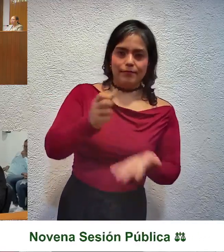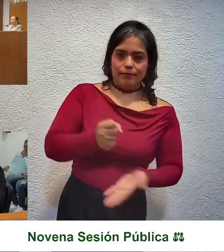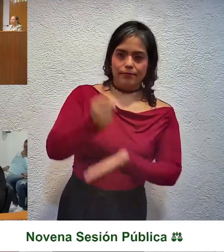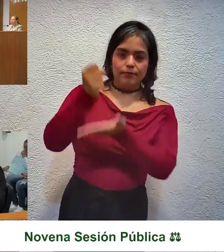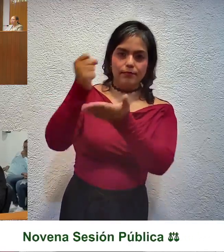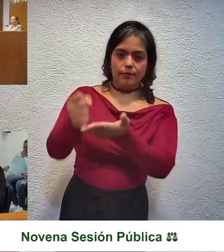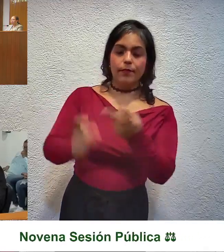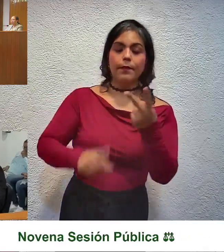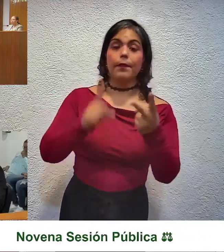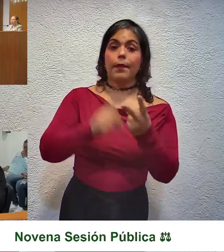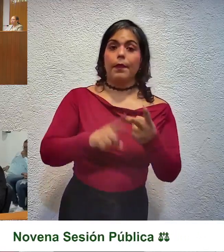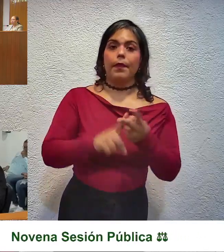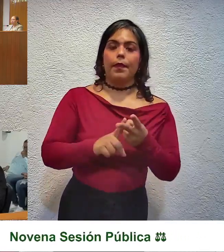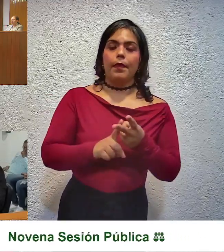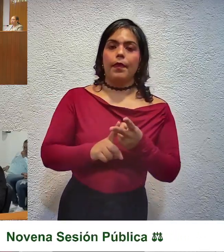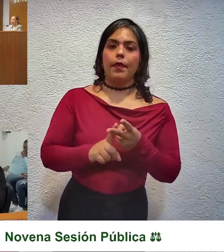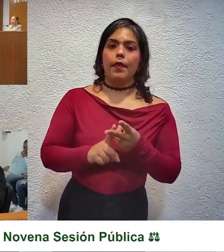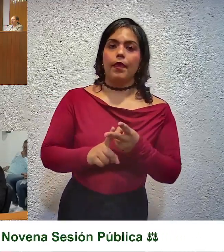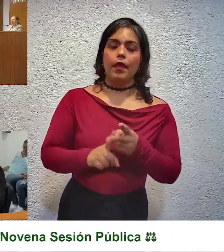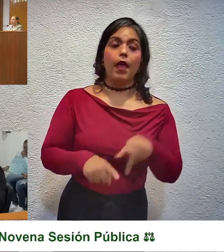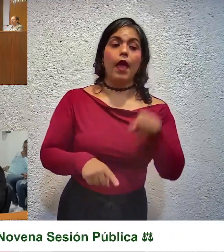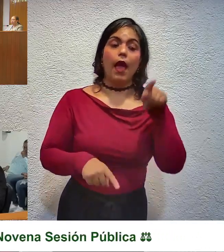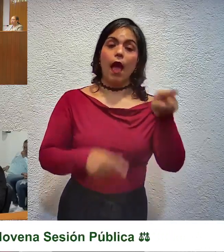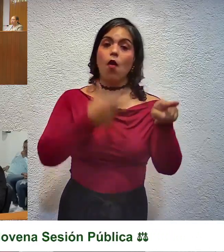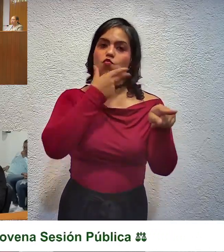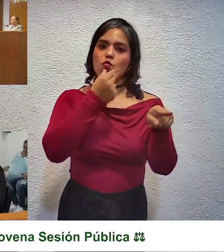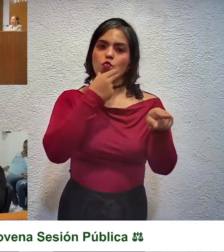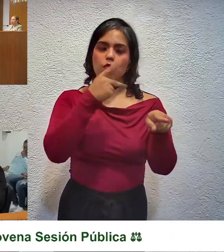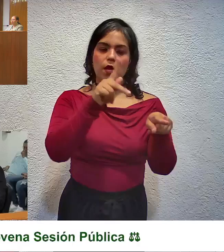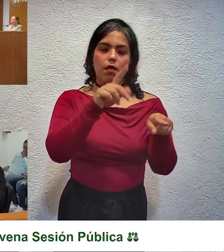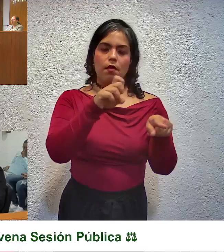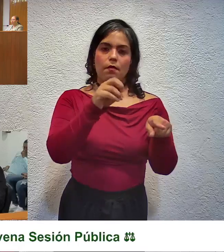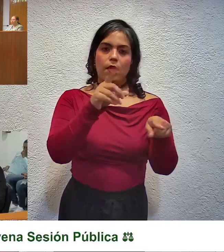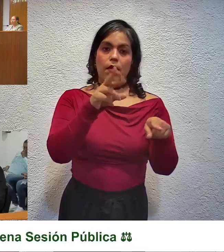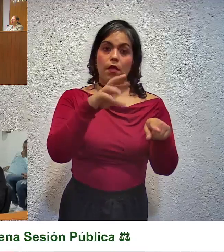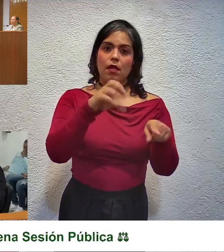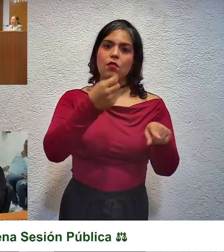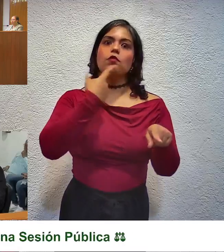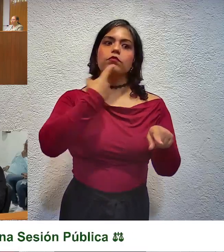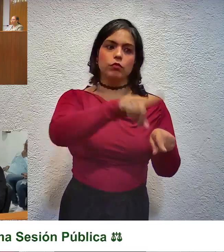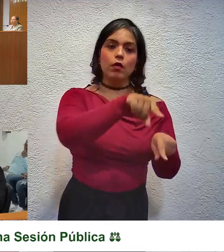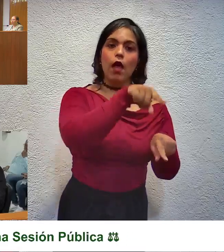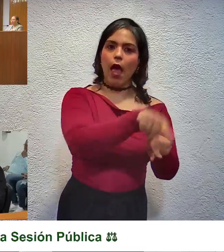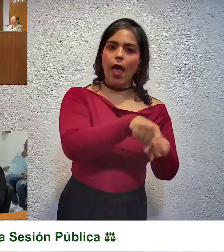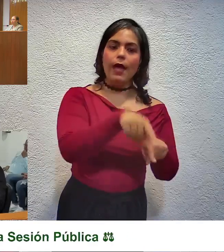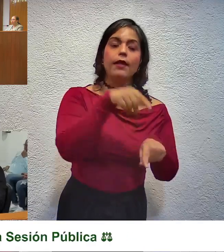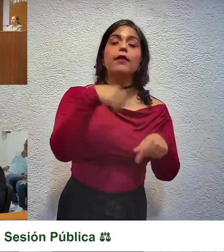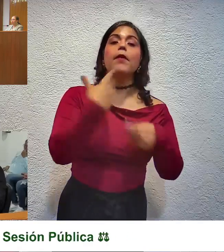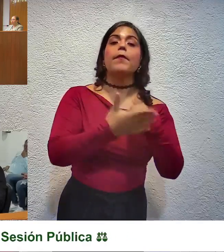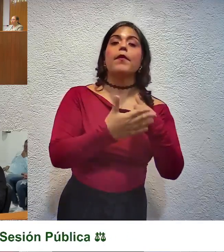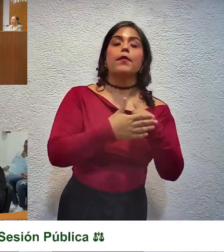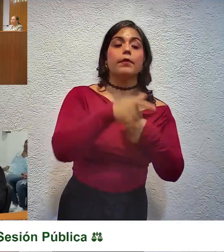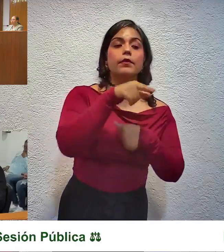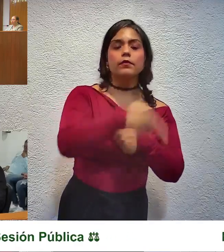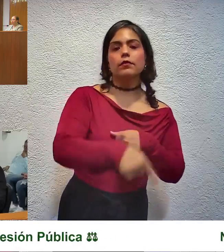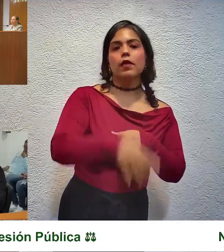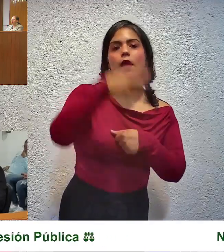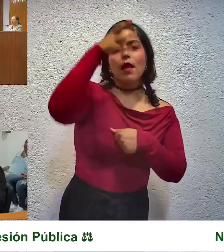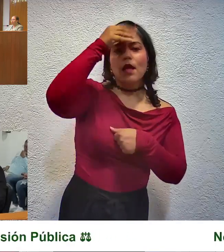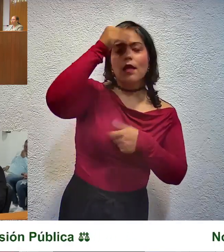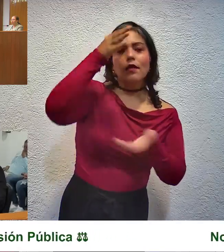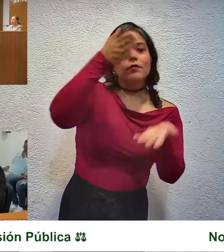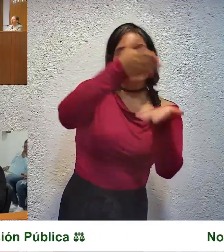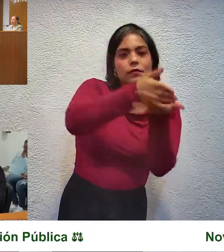de que el denunciado Pedro Adán Cantú Ramírez asista a un curso de capacitación sobre derechos humanos.